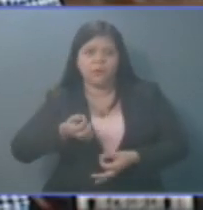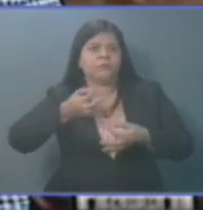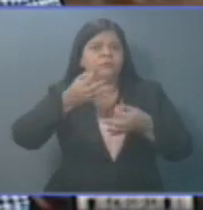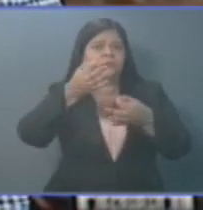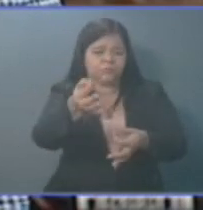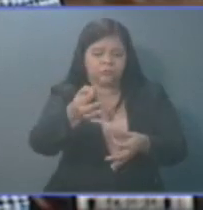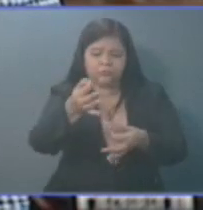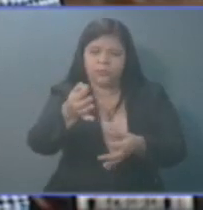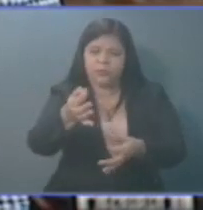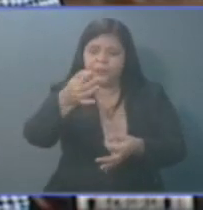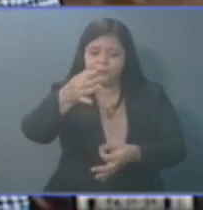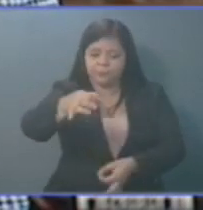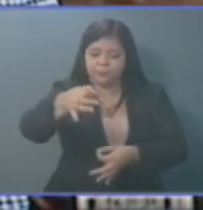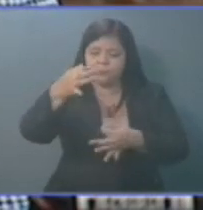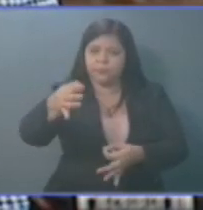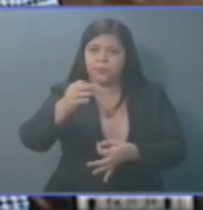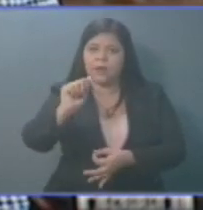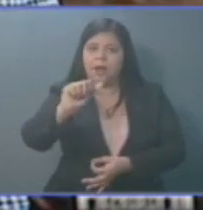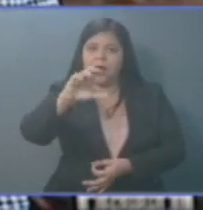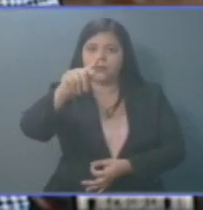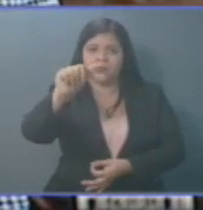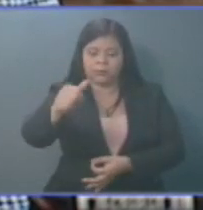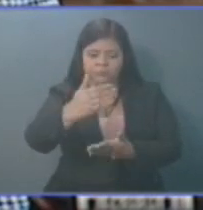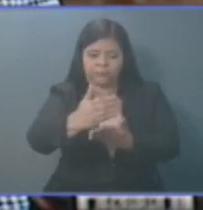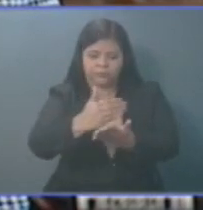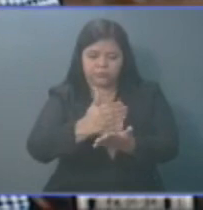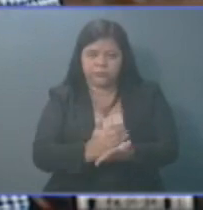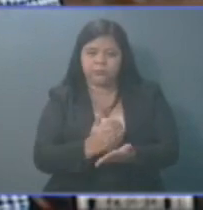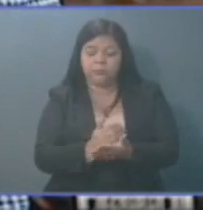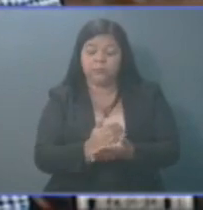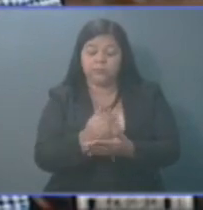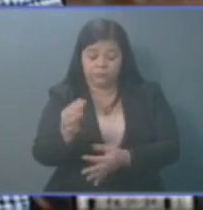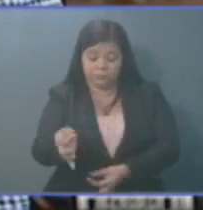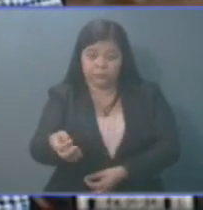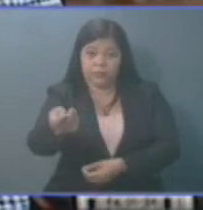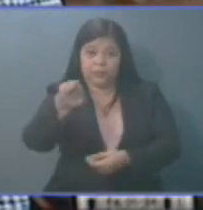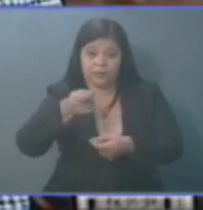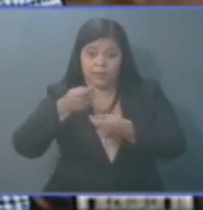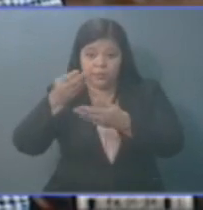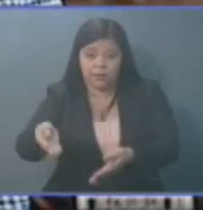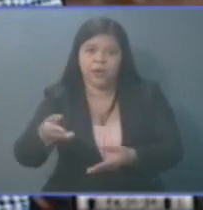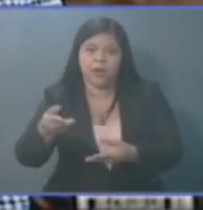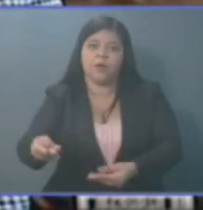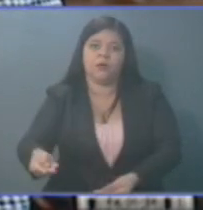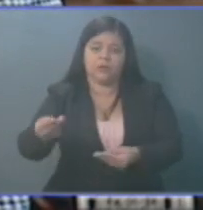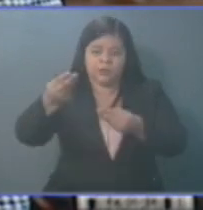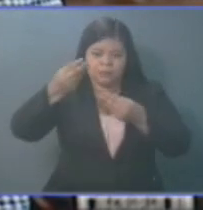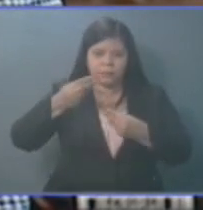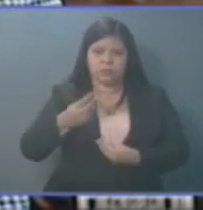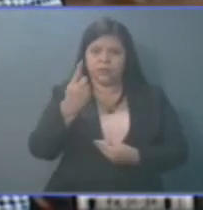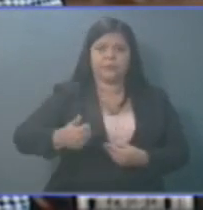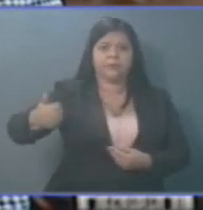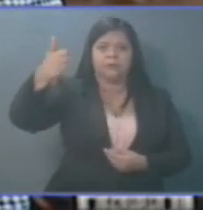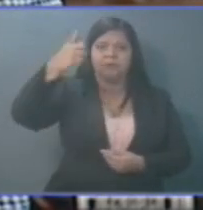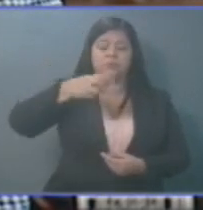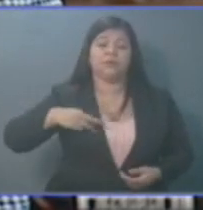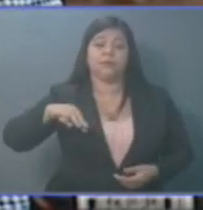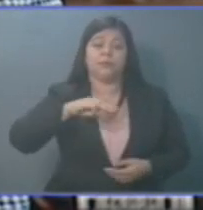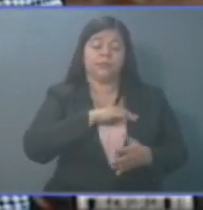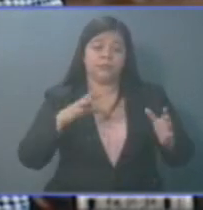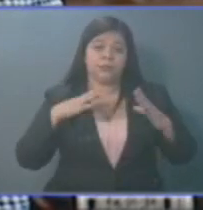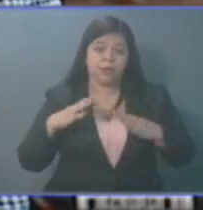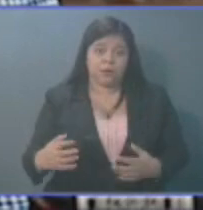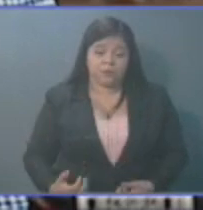las certificaciones de las actas de entrega y recepción suscritas por el titular del Ministerio de Gobernación y